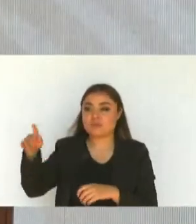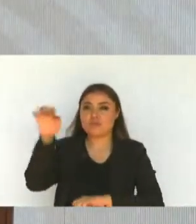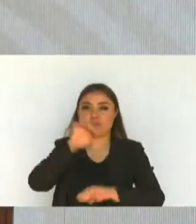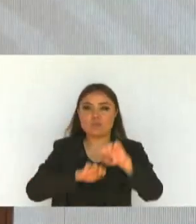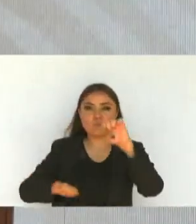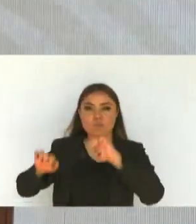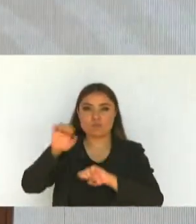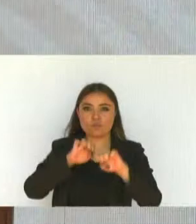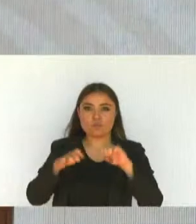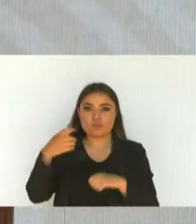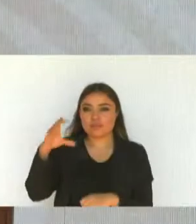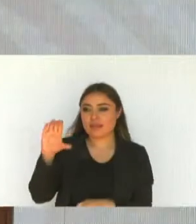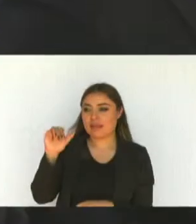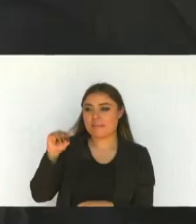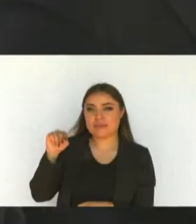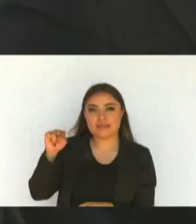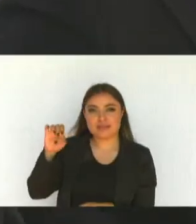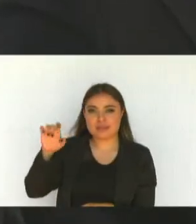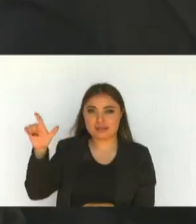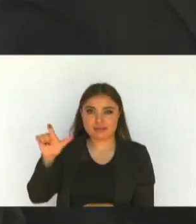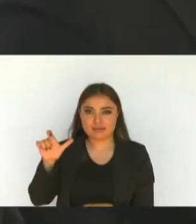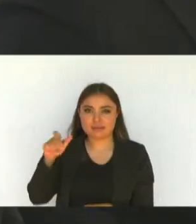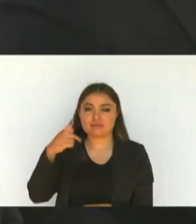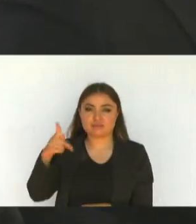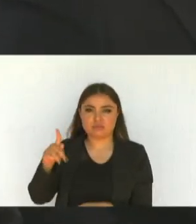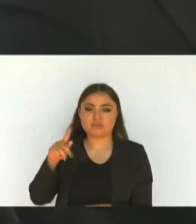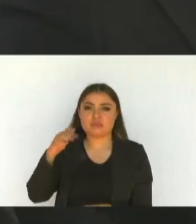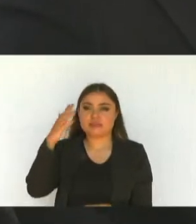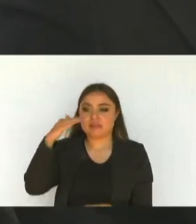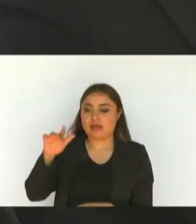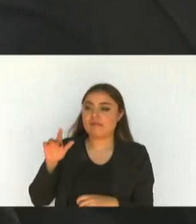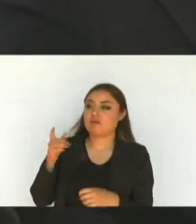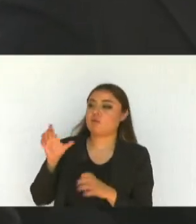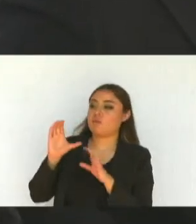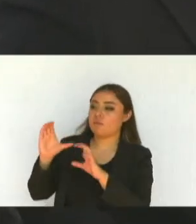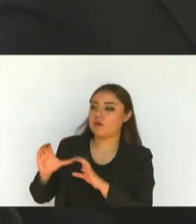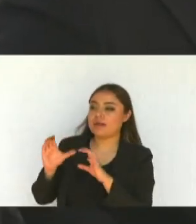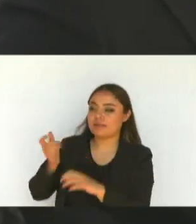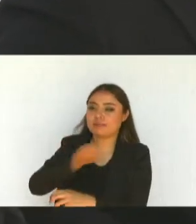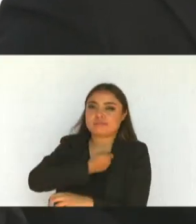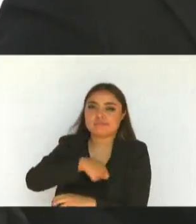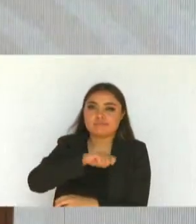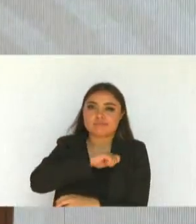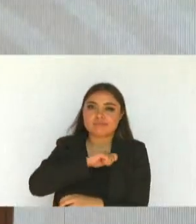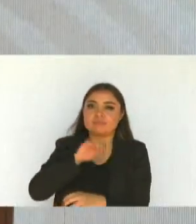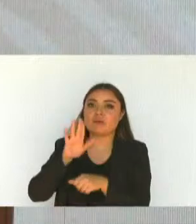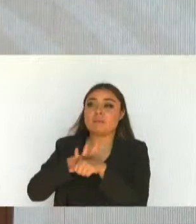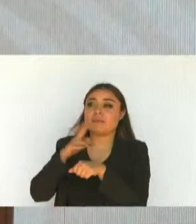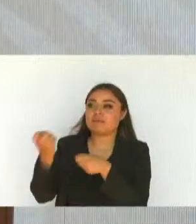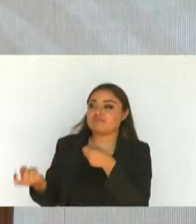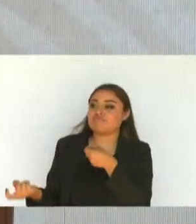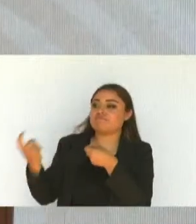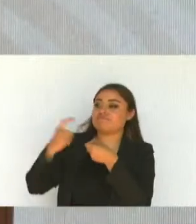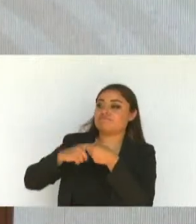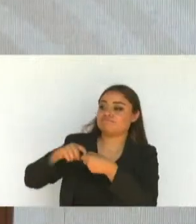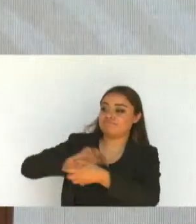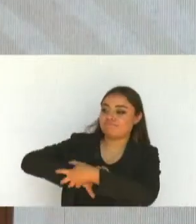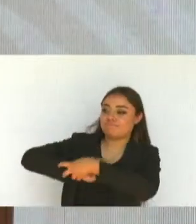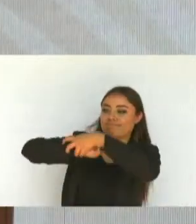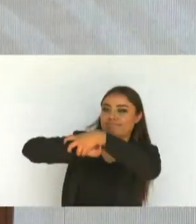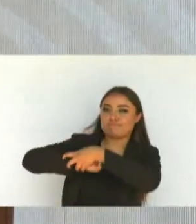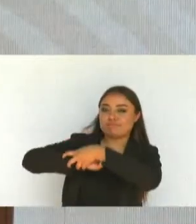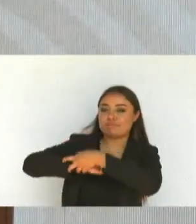la Camimex tienen con la seguridad y salud, por lo que colaboran con las autoridades sanitarias para